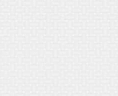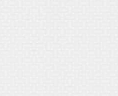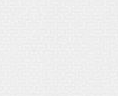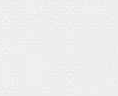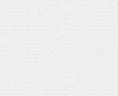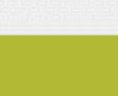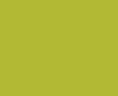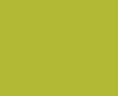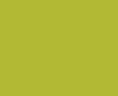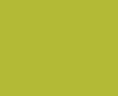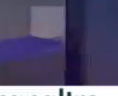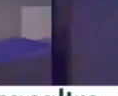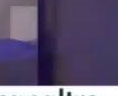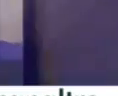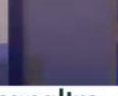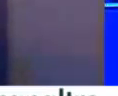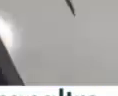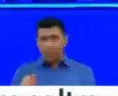Altro.com.